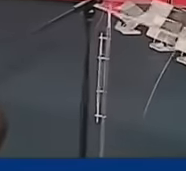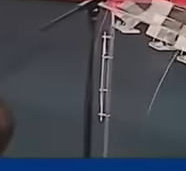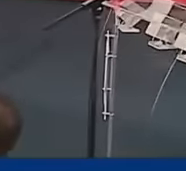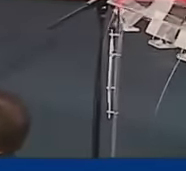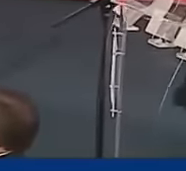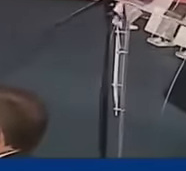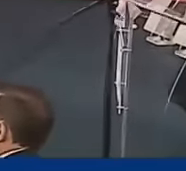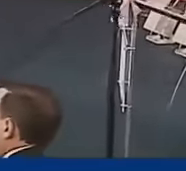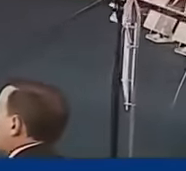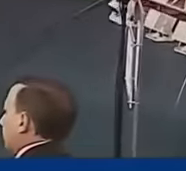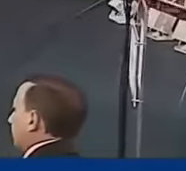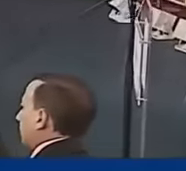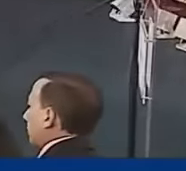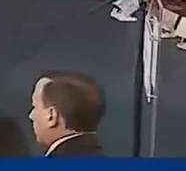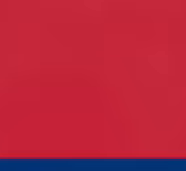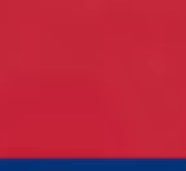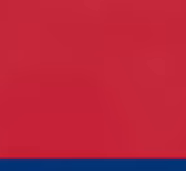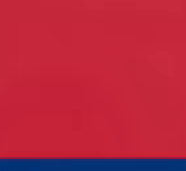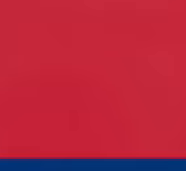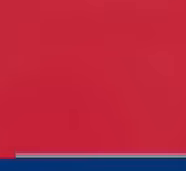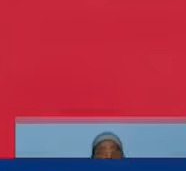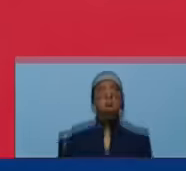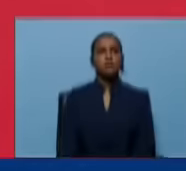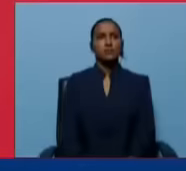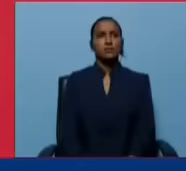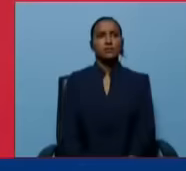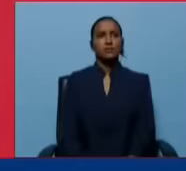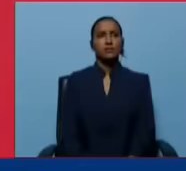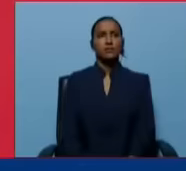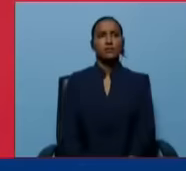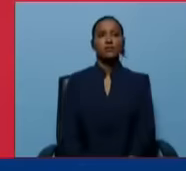Muchas gracias a Honduras, a